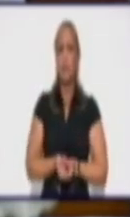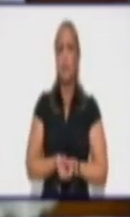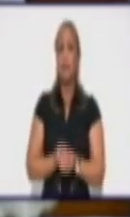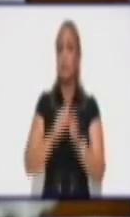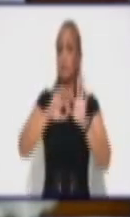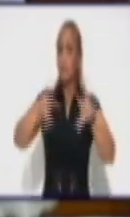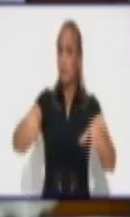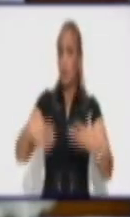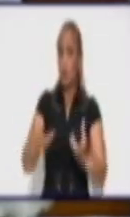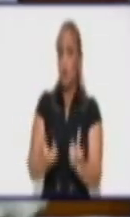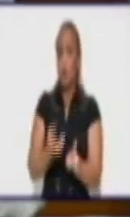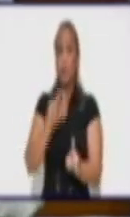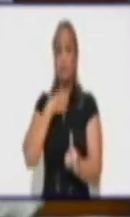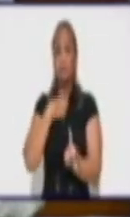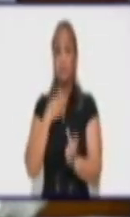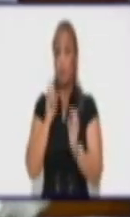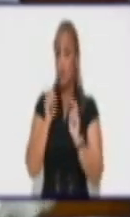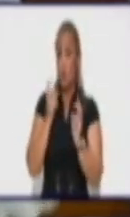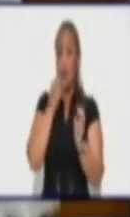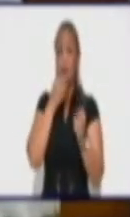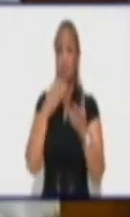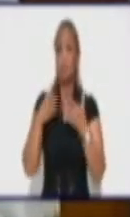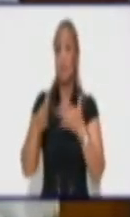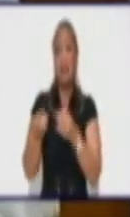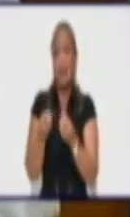vivido no es casual